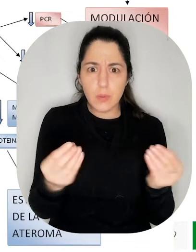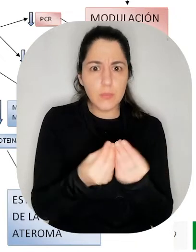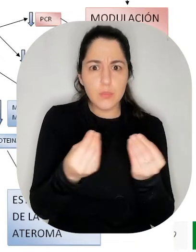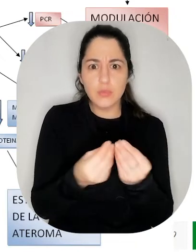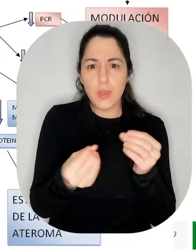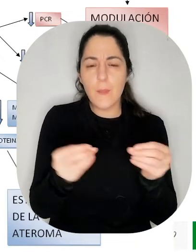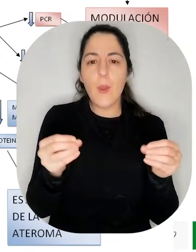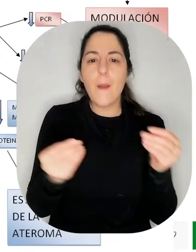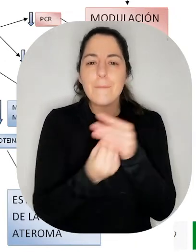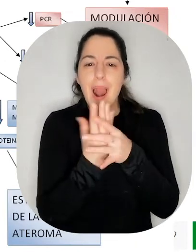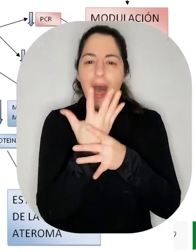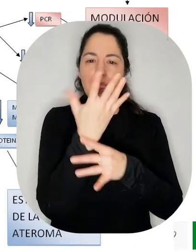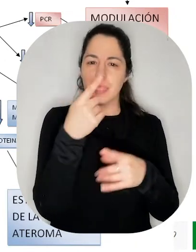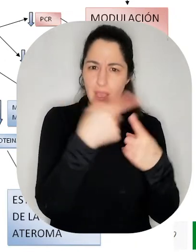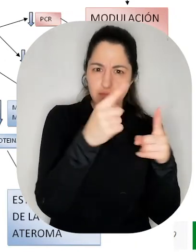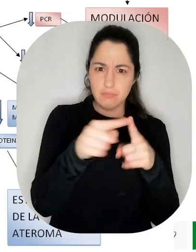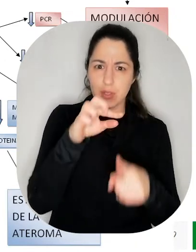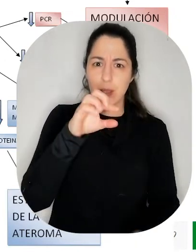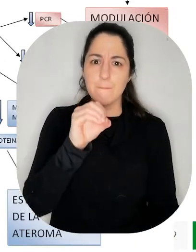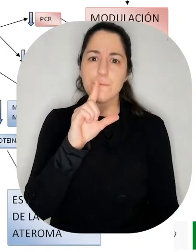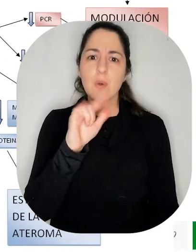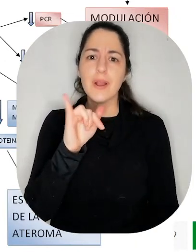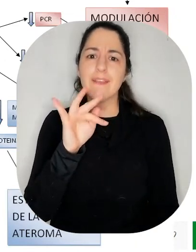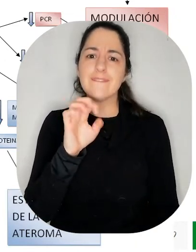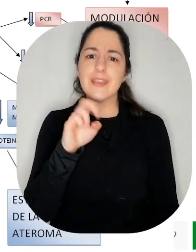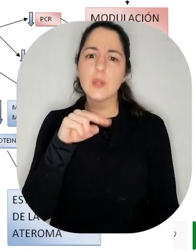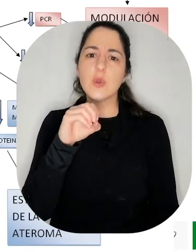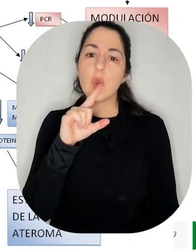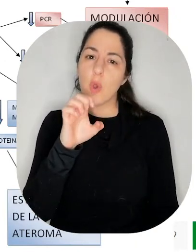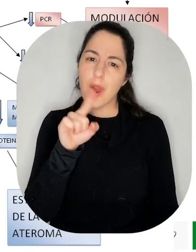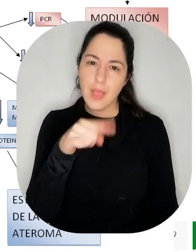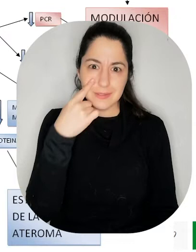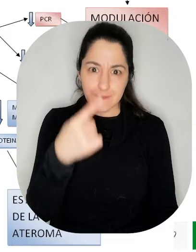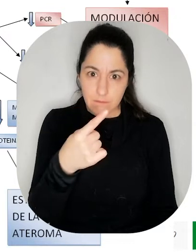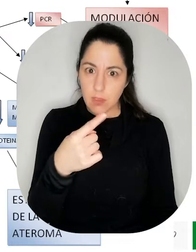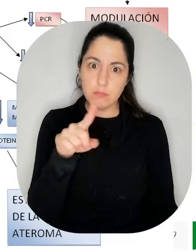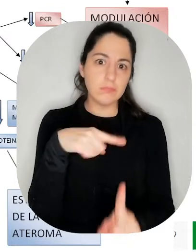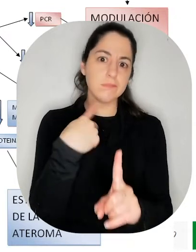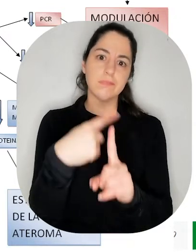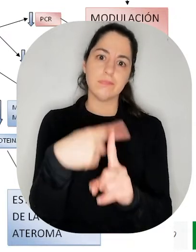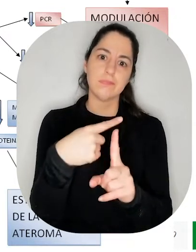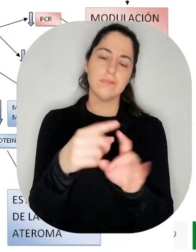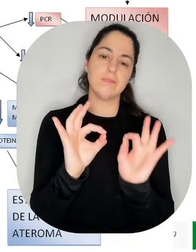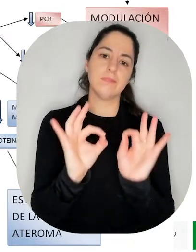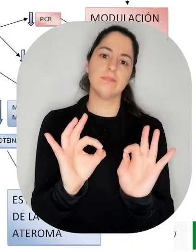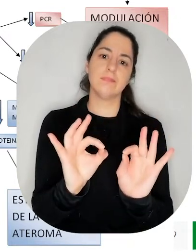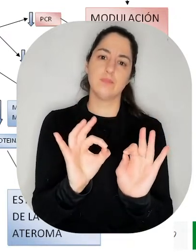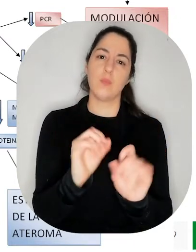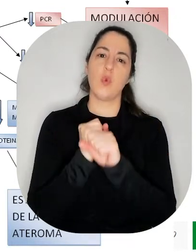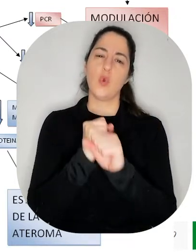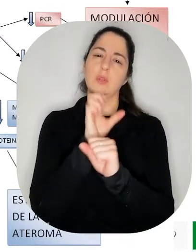polifenoles extraídos de plantas, por ejemplo, de frutas, arándanos, qué sé yo, se ve el